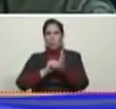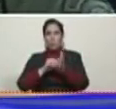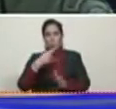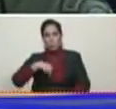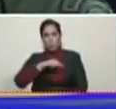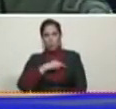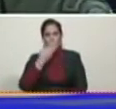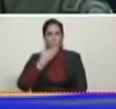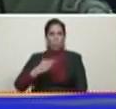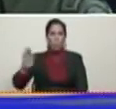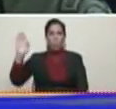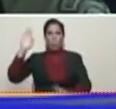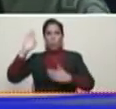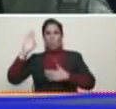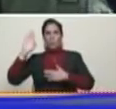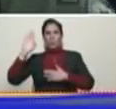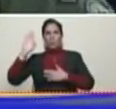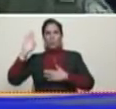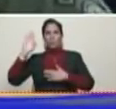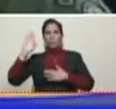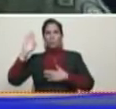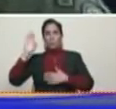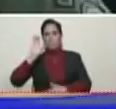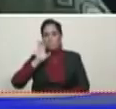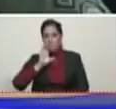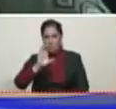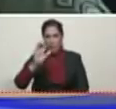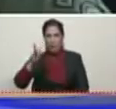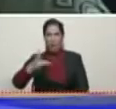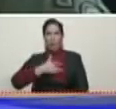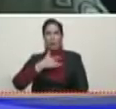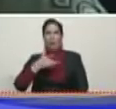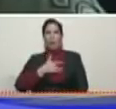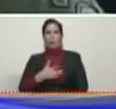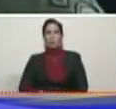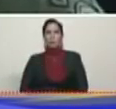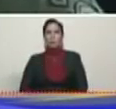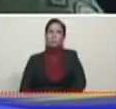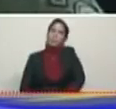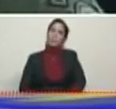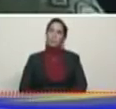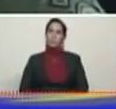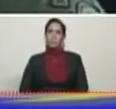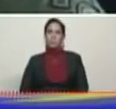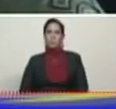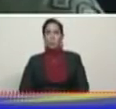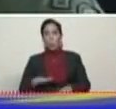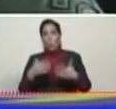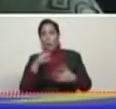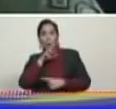juramento de patria. Y cuando hablamos de patria,